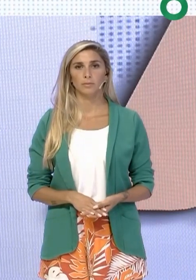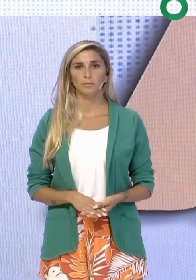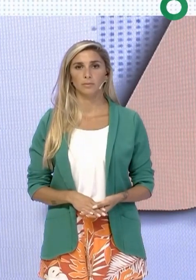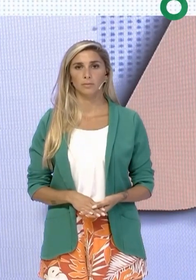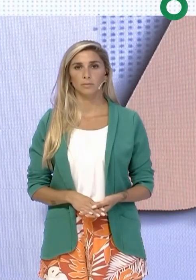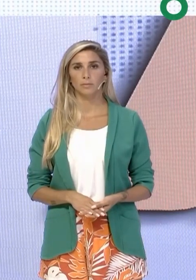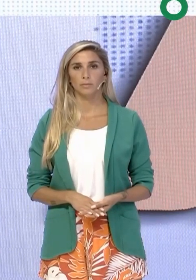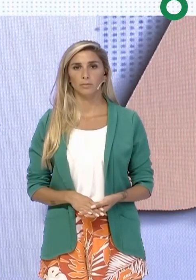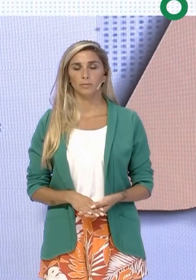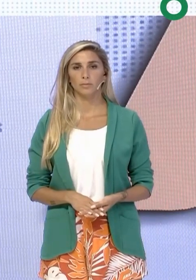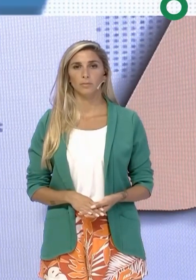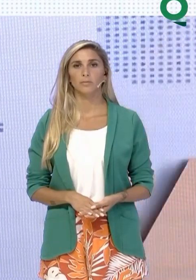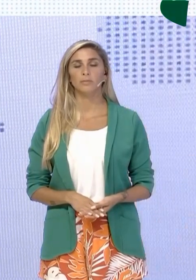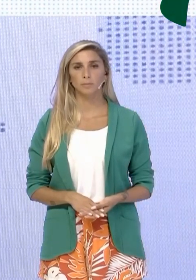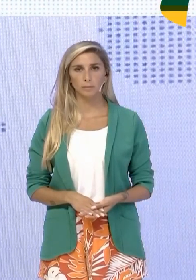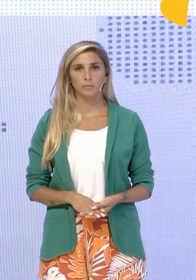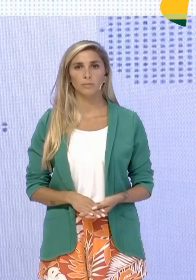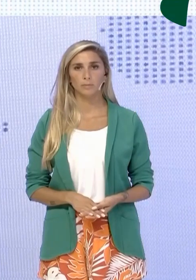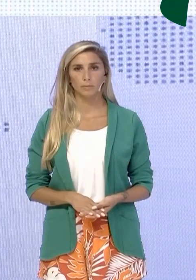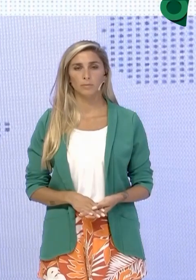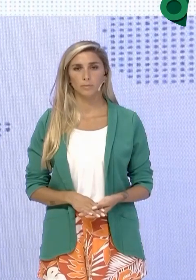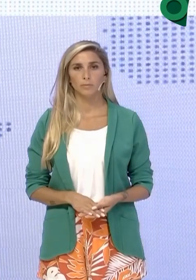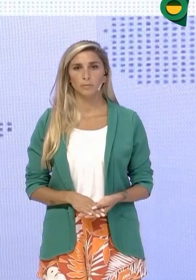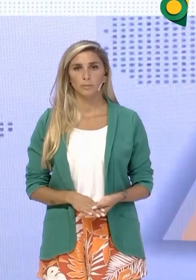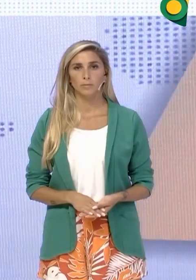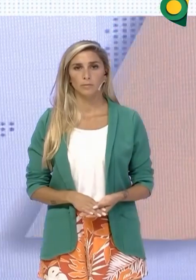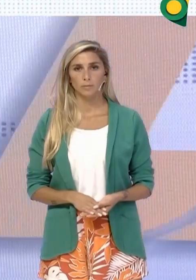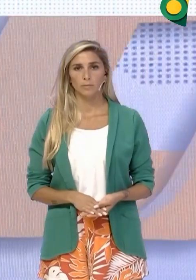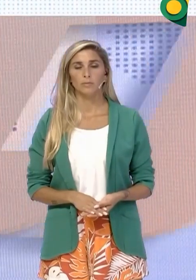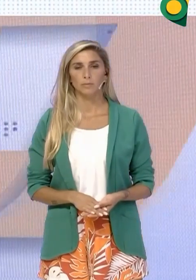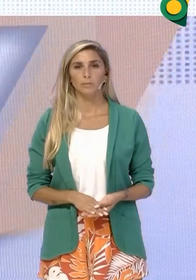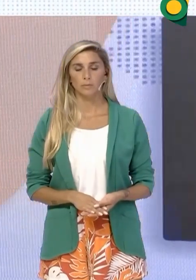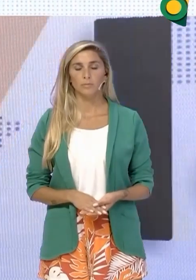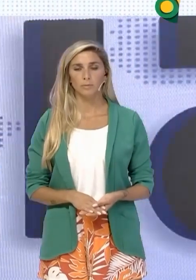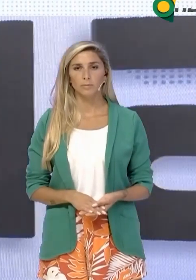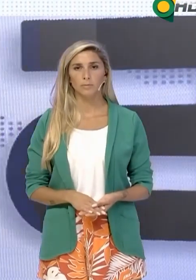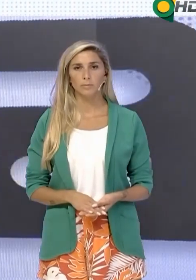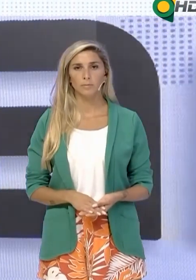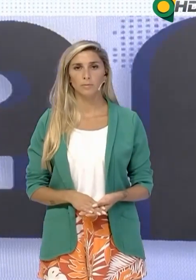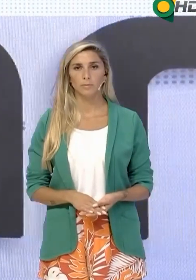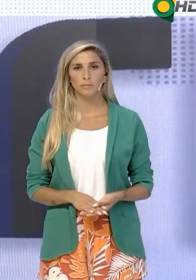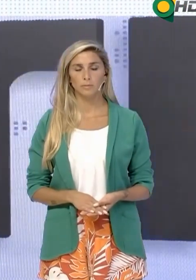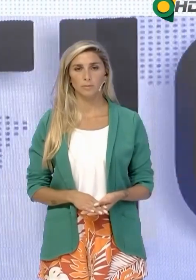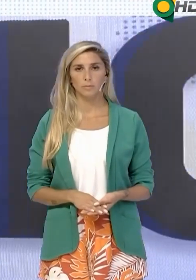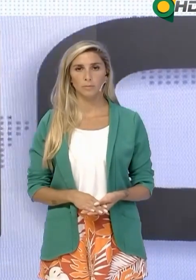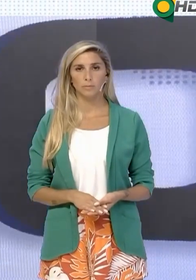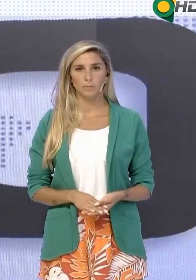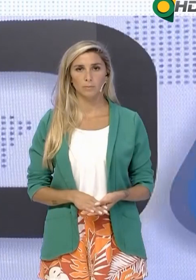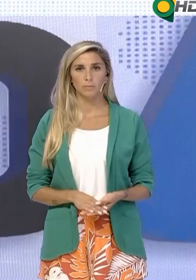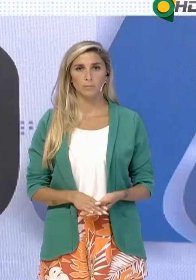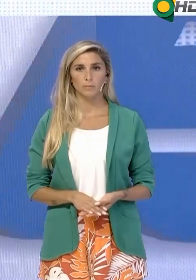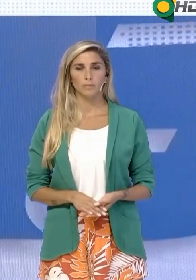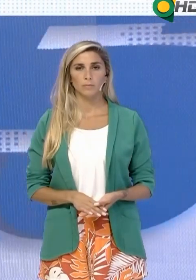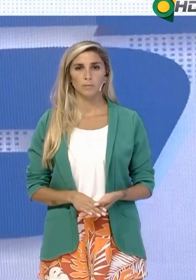ciberdelincuente toma contacto por, uh-huh, distintas plataformas, sea una red social, una computadora, un mensaje de